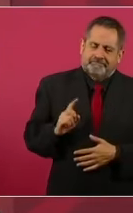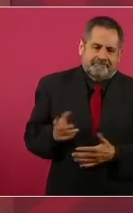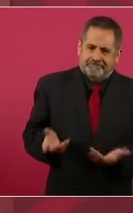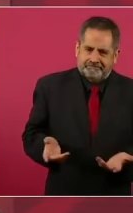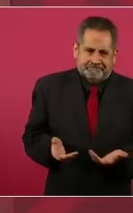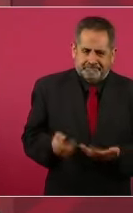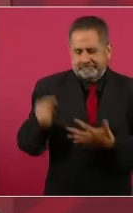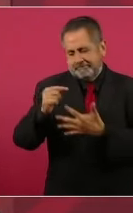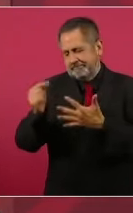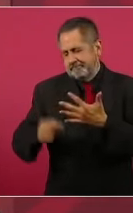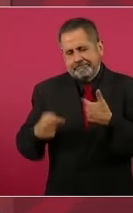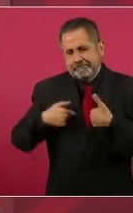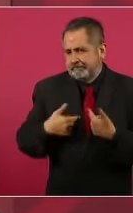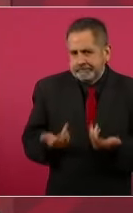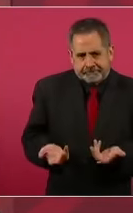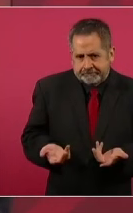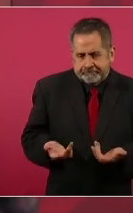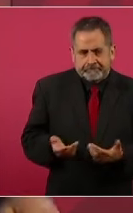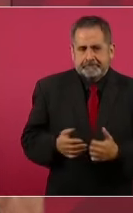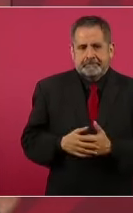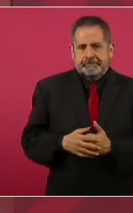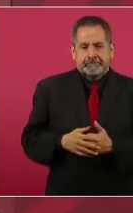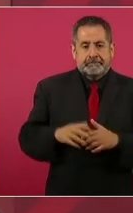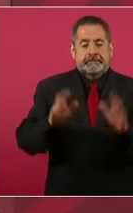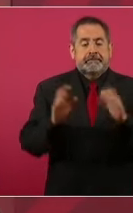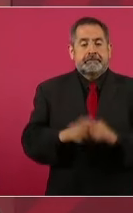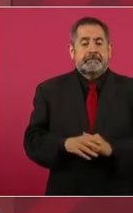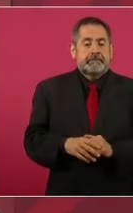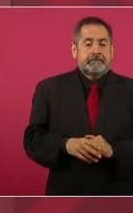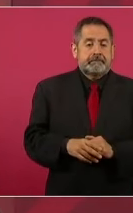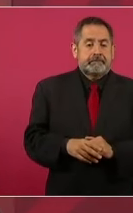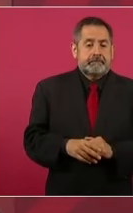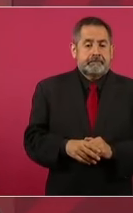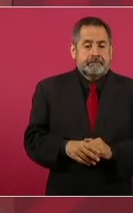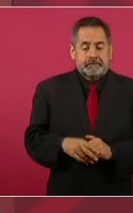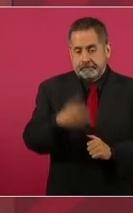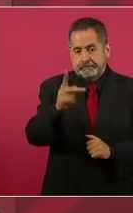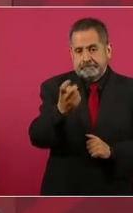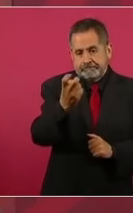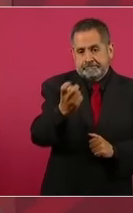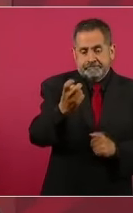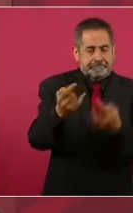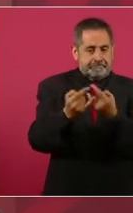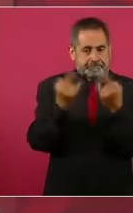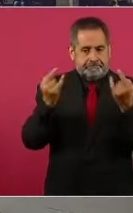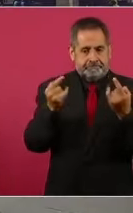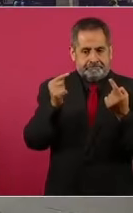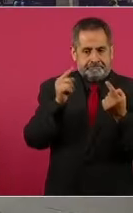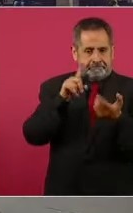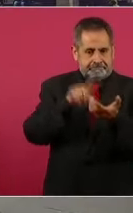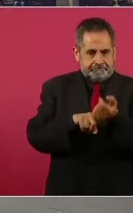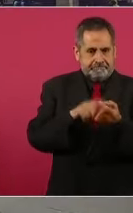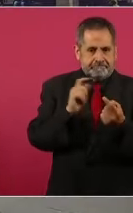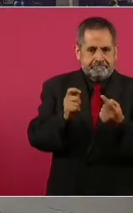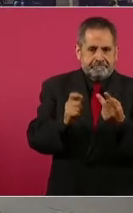ni muchas otras cosas. O sea, pero esa es la historia.